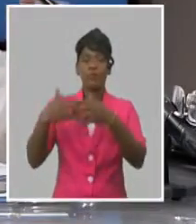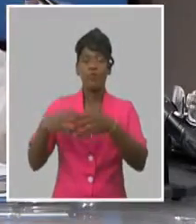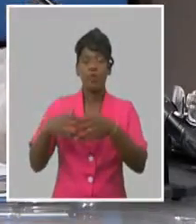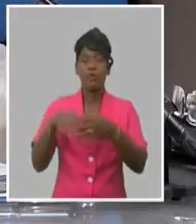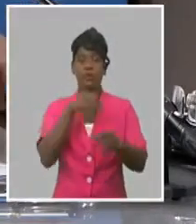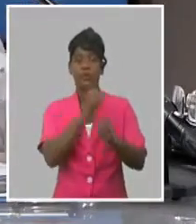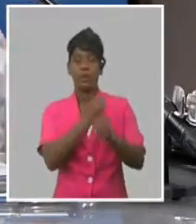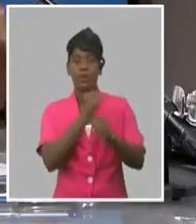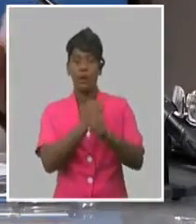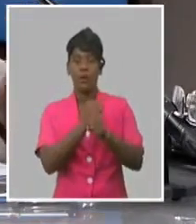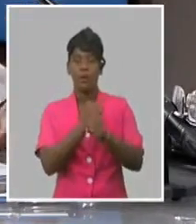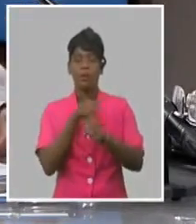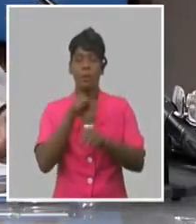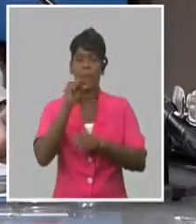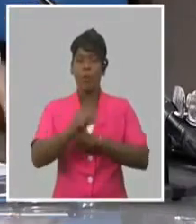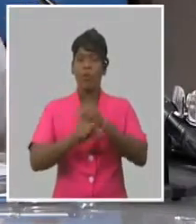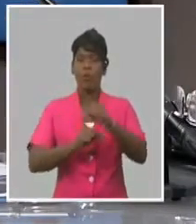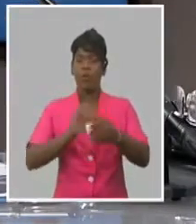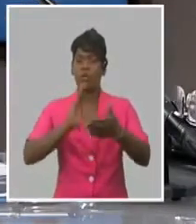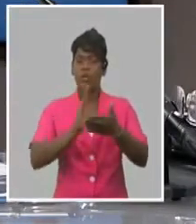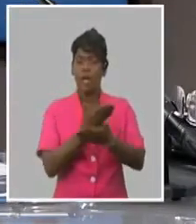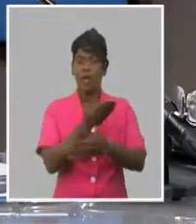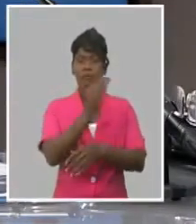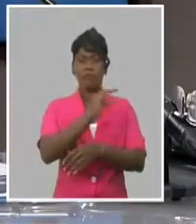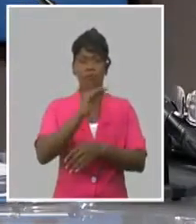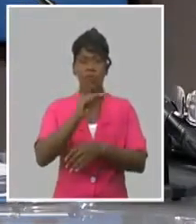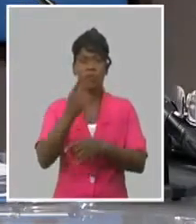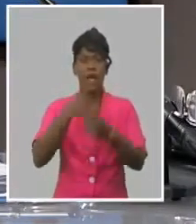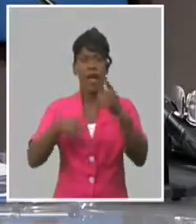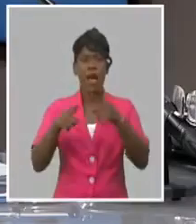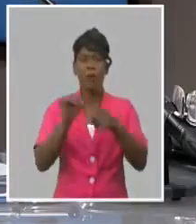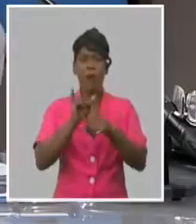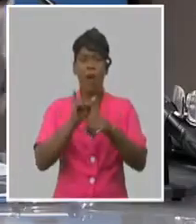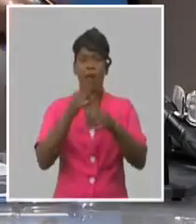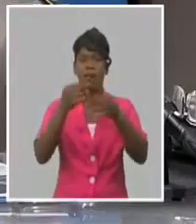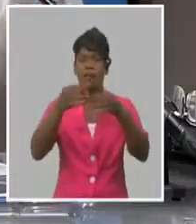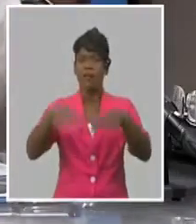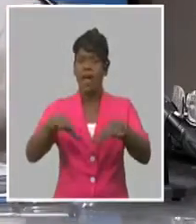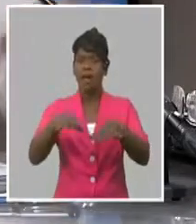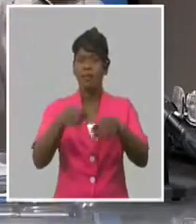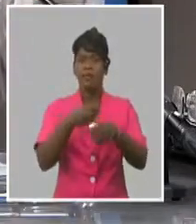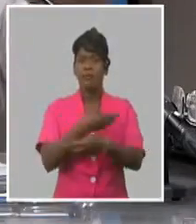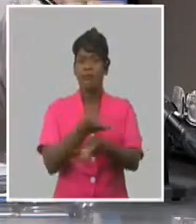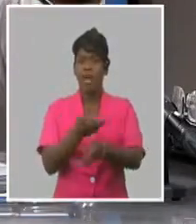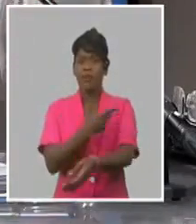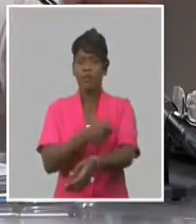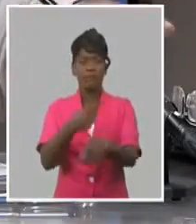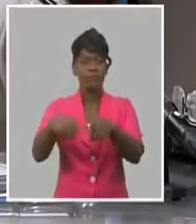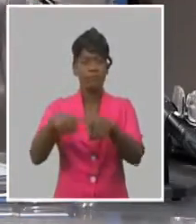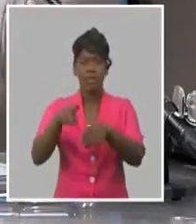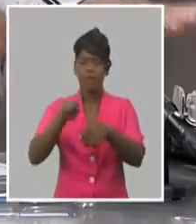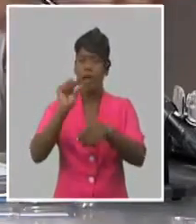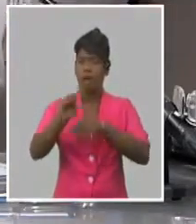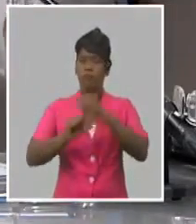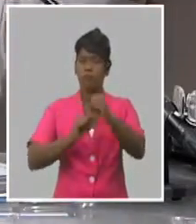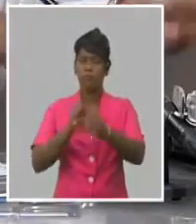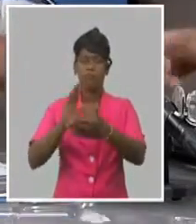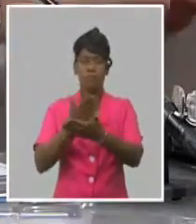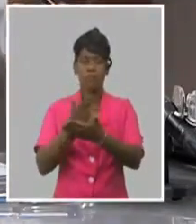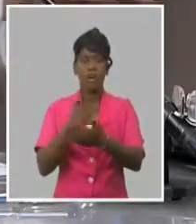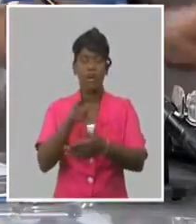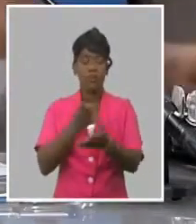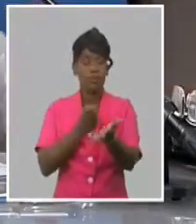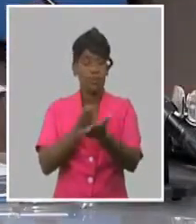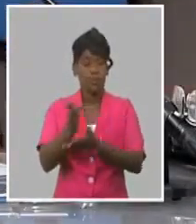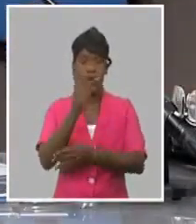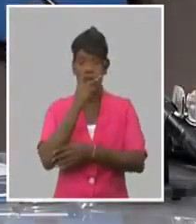Vamos a quitar un poco de subsidio, vamos a quitar gratuidades, vamos a ponerlo en el salario. Se quedan subsidios de alimentos básicos, niños,